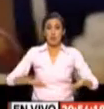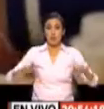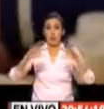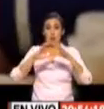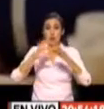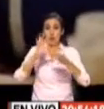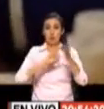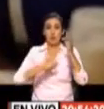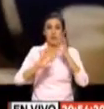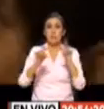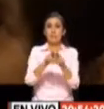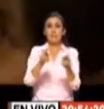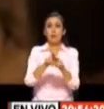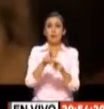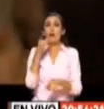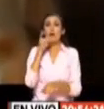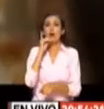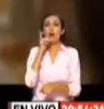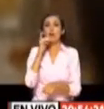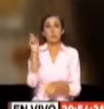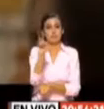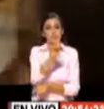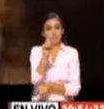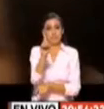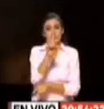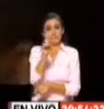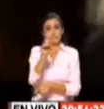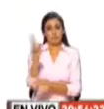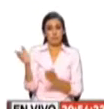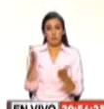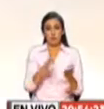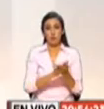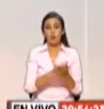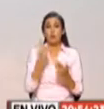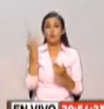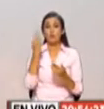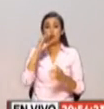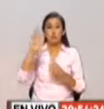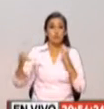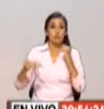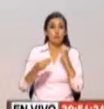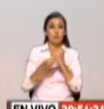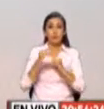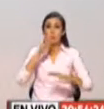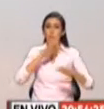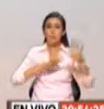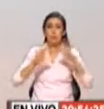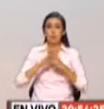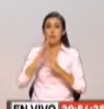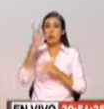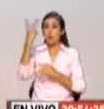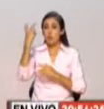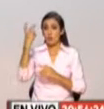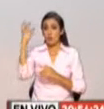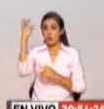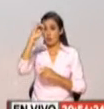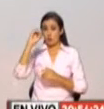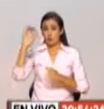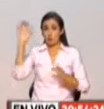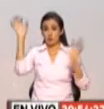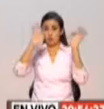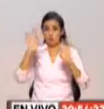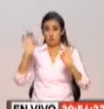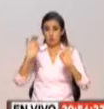el desayuno ni el almuerzo de los adolescentes de entre 15 y 18 años. Debe aportar con al menos un 12% de energía